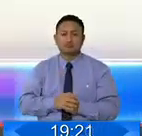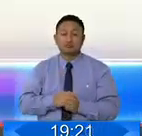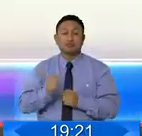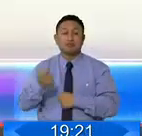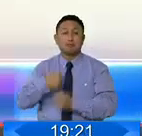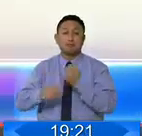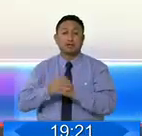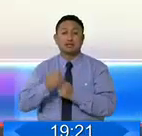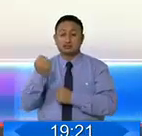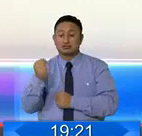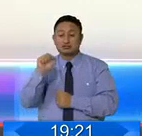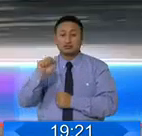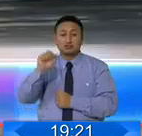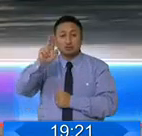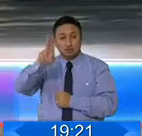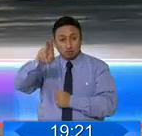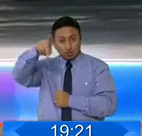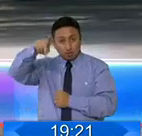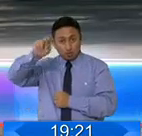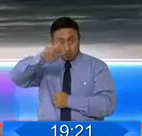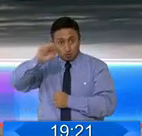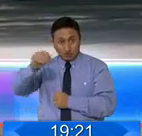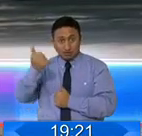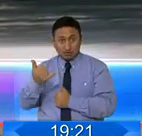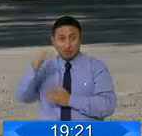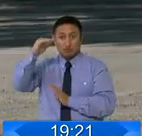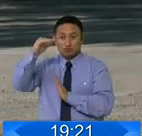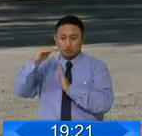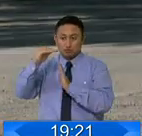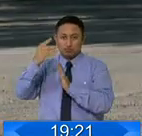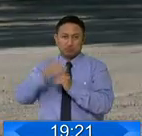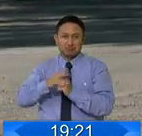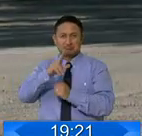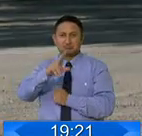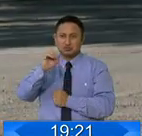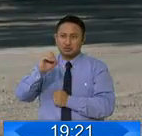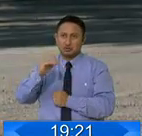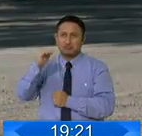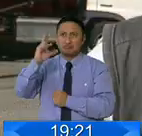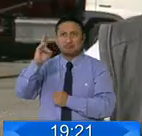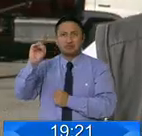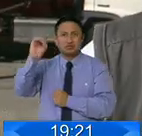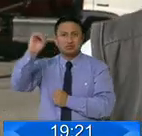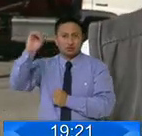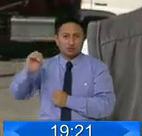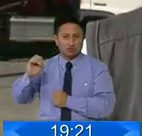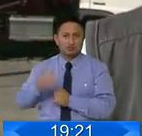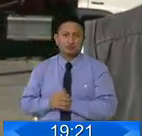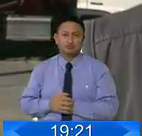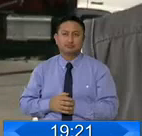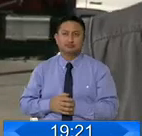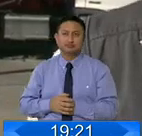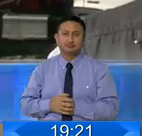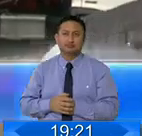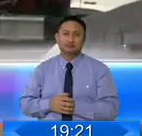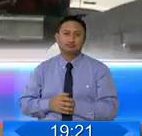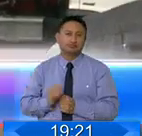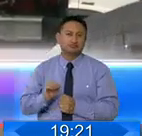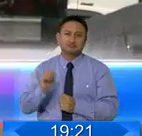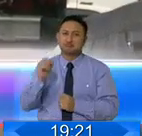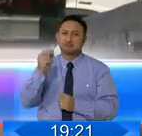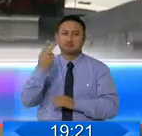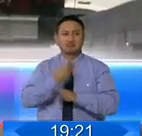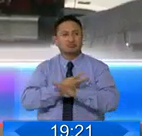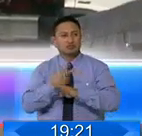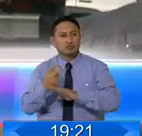las ventas de gasolina Super habrían disminuido entre un 30 y 70%. No más de unas 2-3 semanas recién